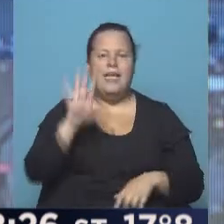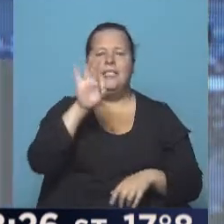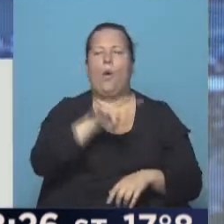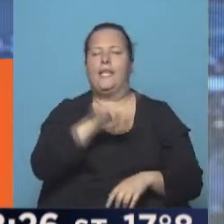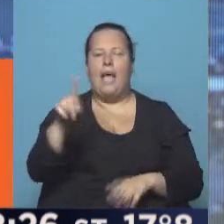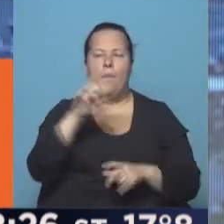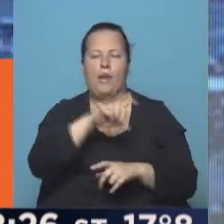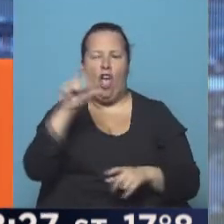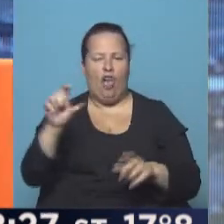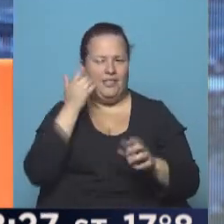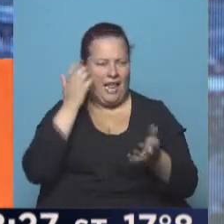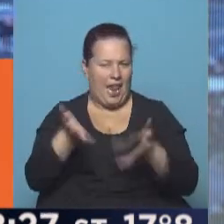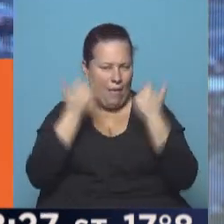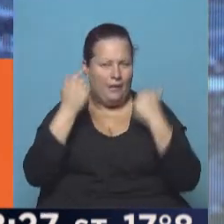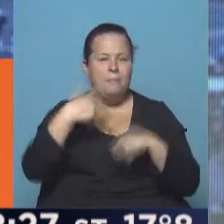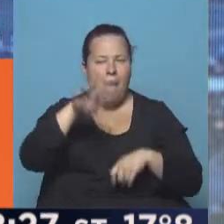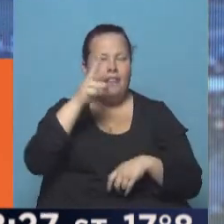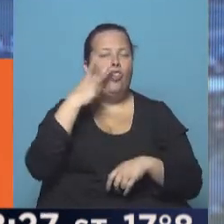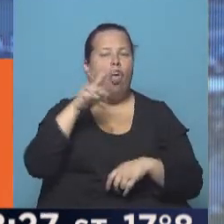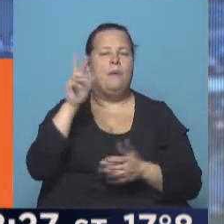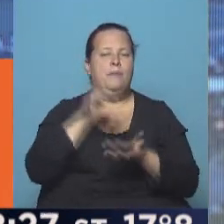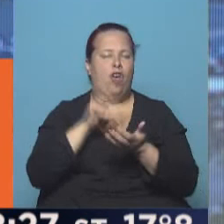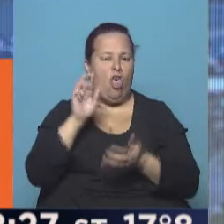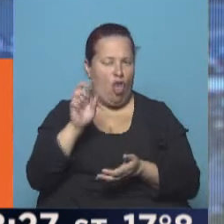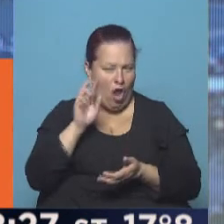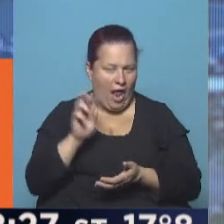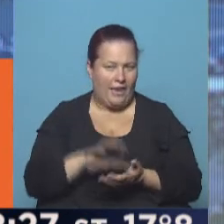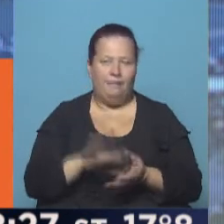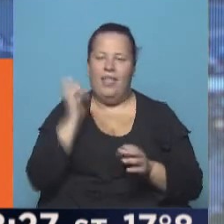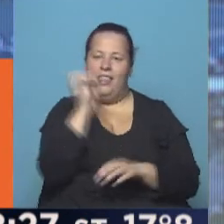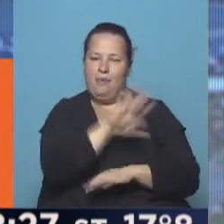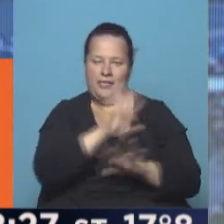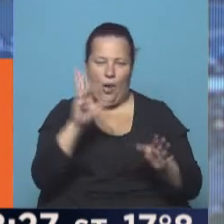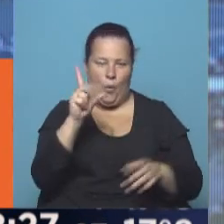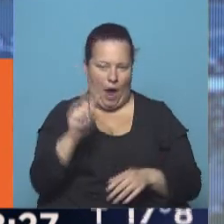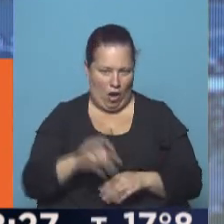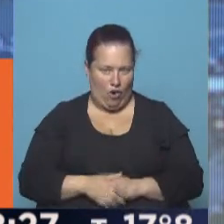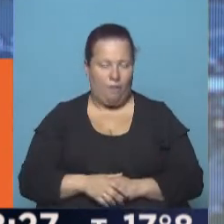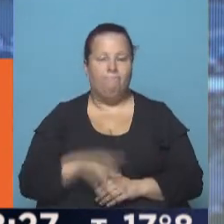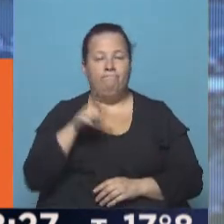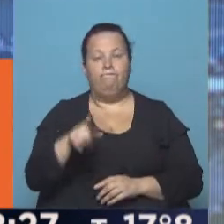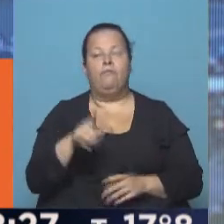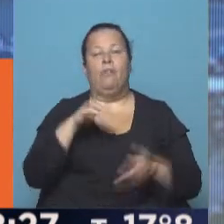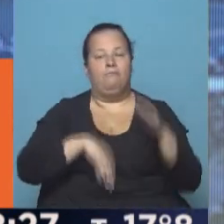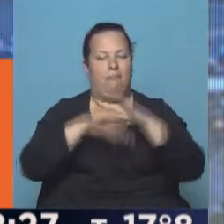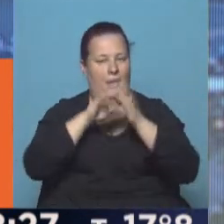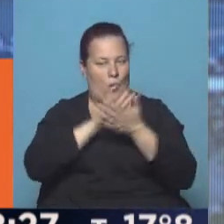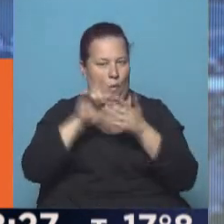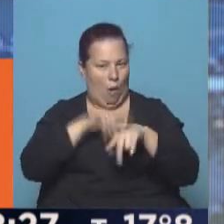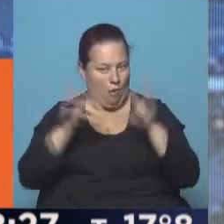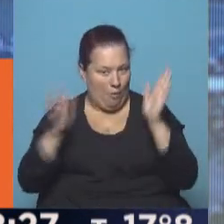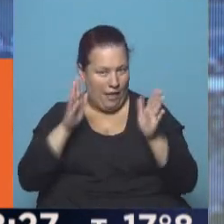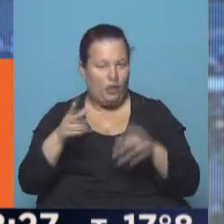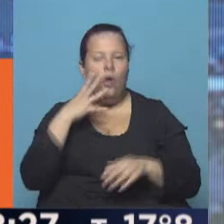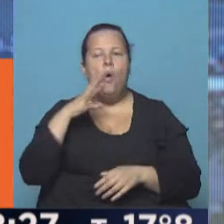50.000 cuentas abiertas ya y más de 2.000 millones de dólares ya depositados en los bancos. Esto le pone un nuevo piso a esta primera etapa que va a ser